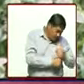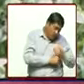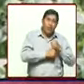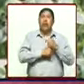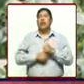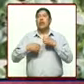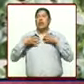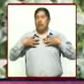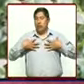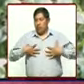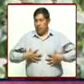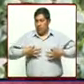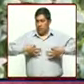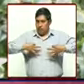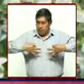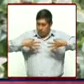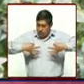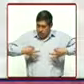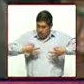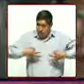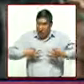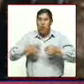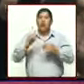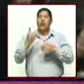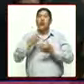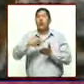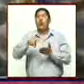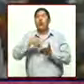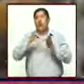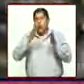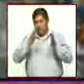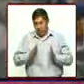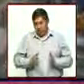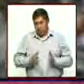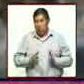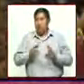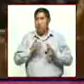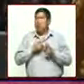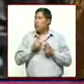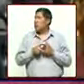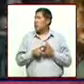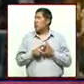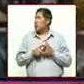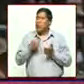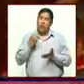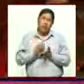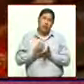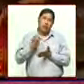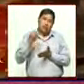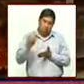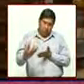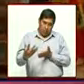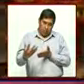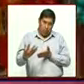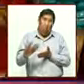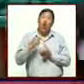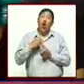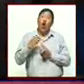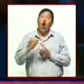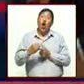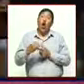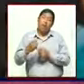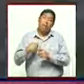Trajes o ropas exclusivas que se hacían para los danzantes, entonces se compraban, si no se